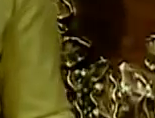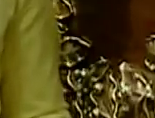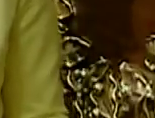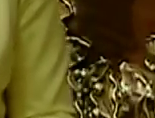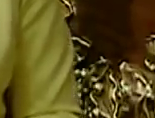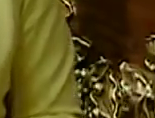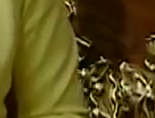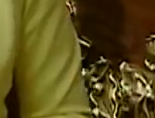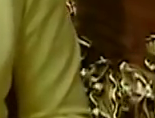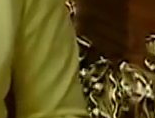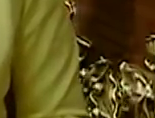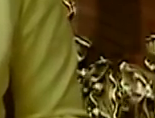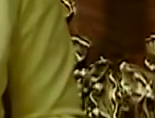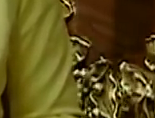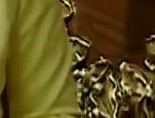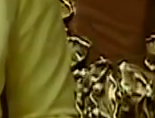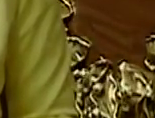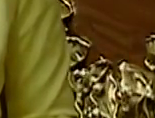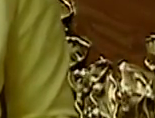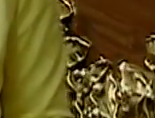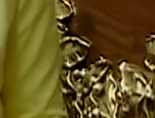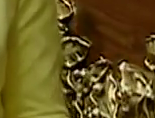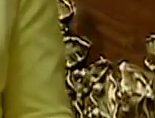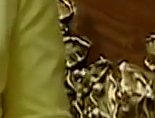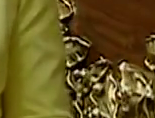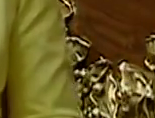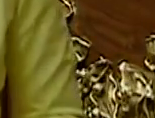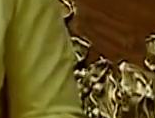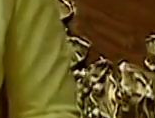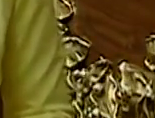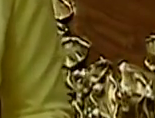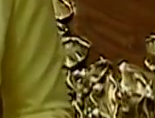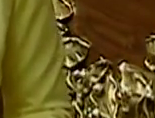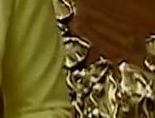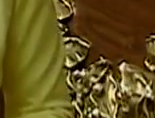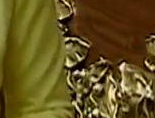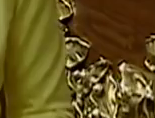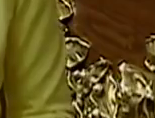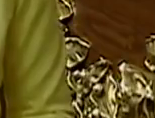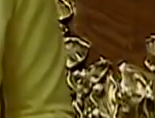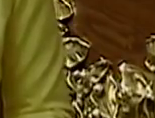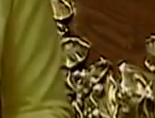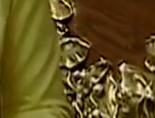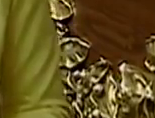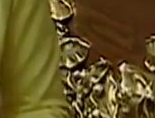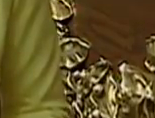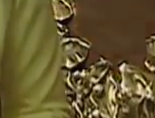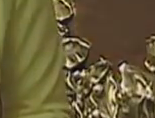se dio hoy en esta sesión ordinaria. Con esta información culminamos esta sesión de la ANC.